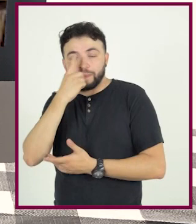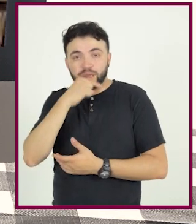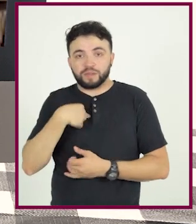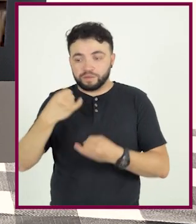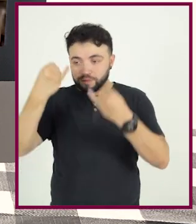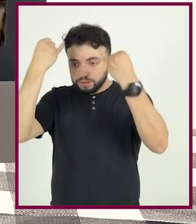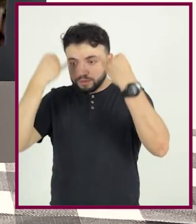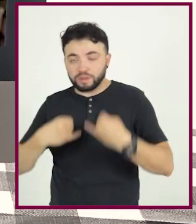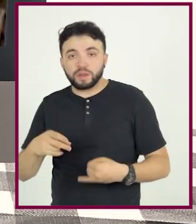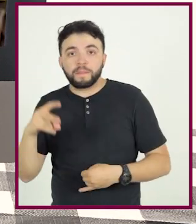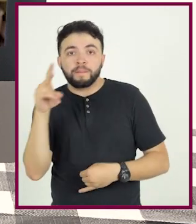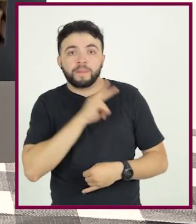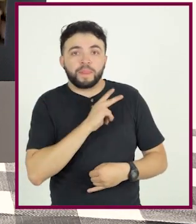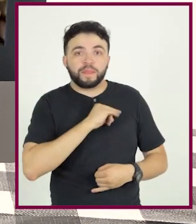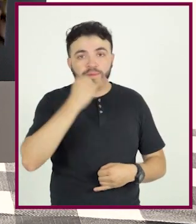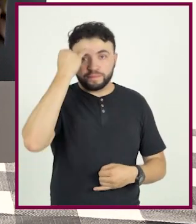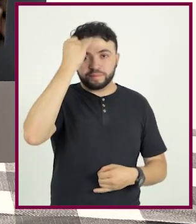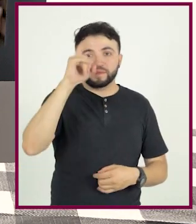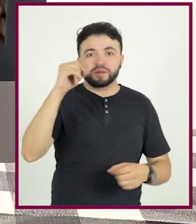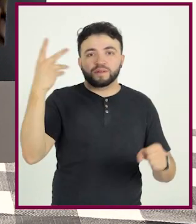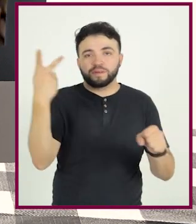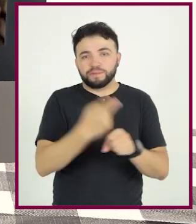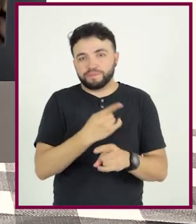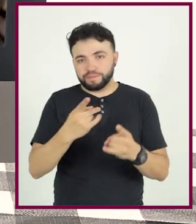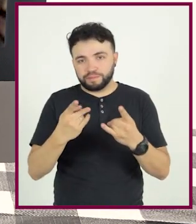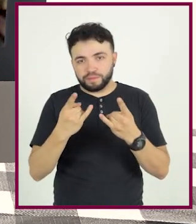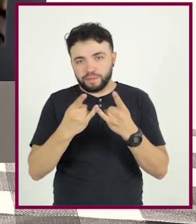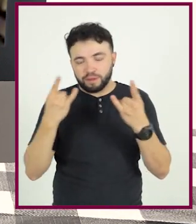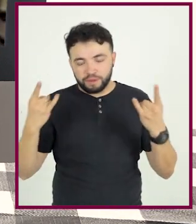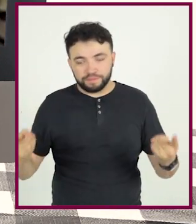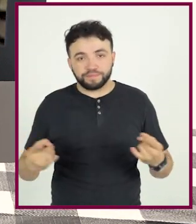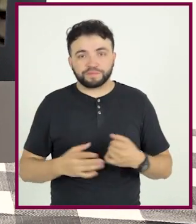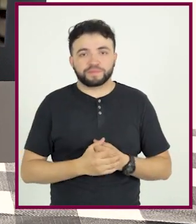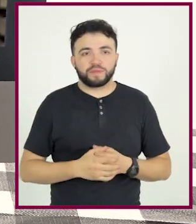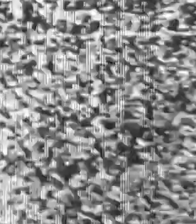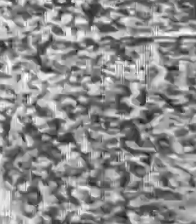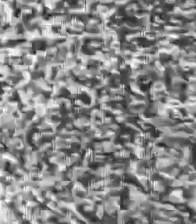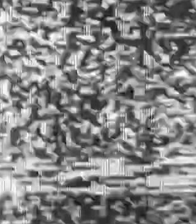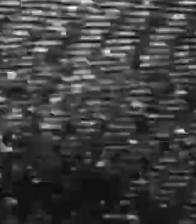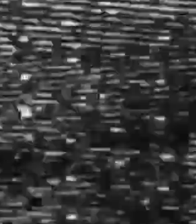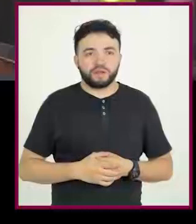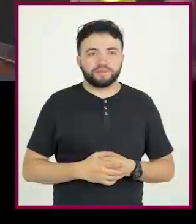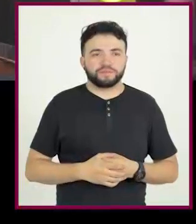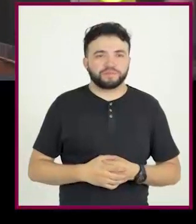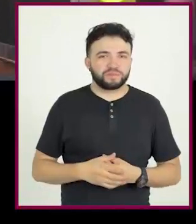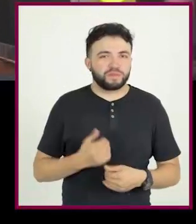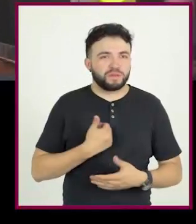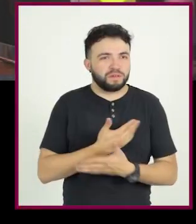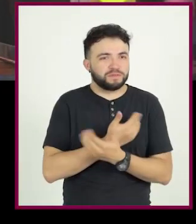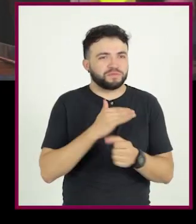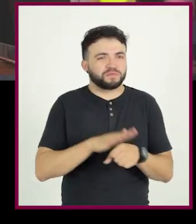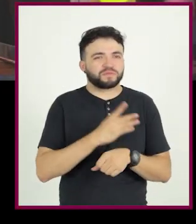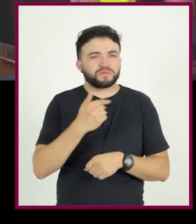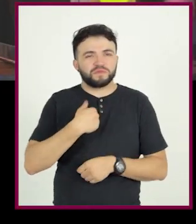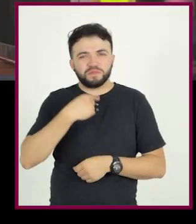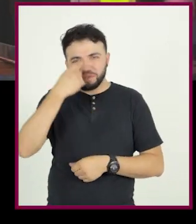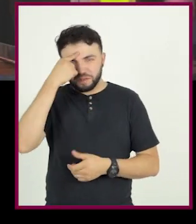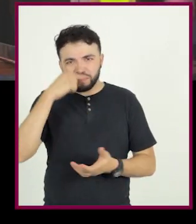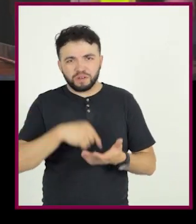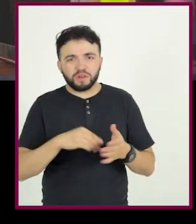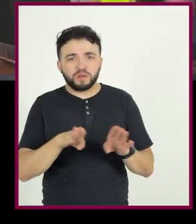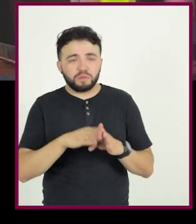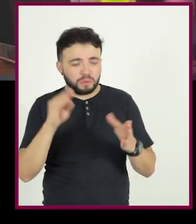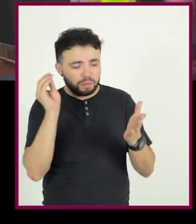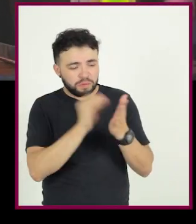formar un criterio propio sobre todo lo que ha pasado en la historia. No sé por qué tenía la idea de que